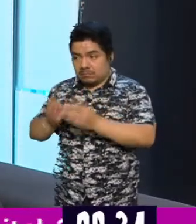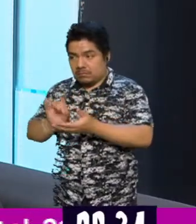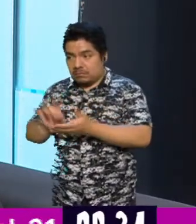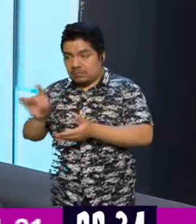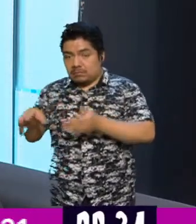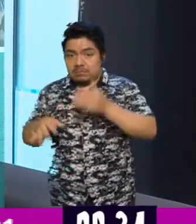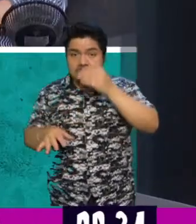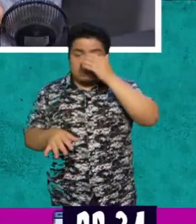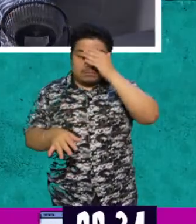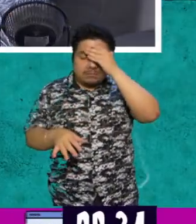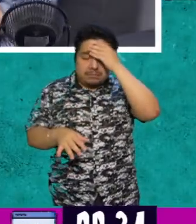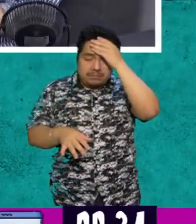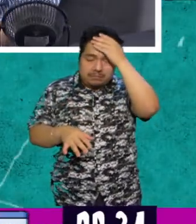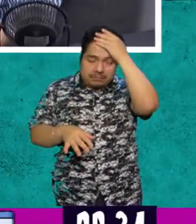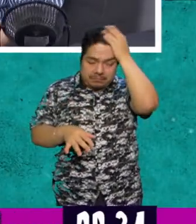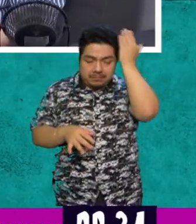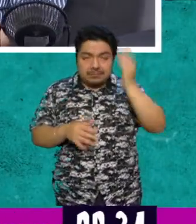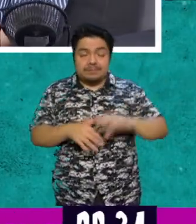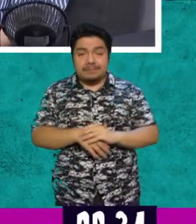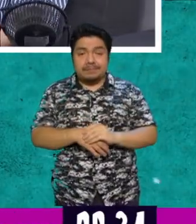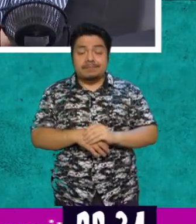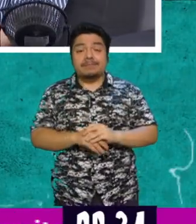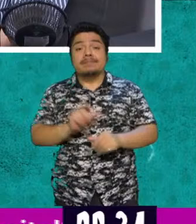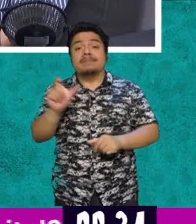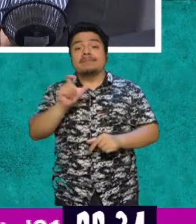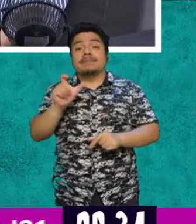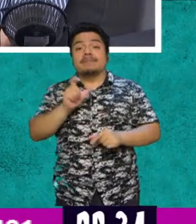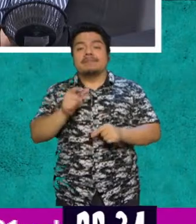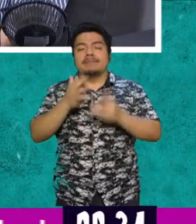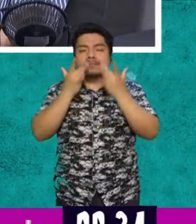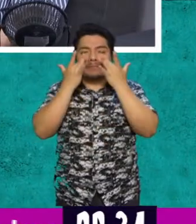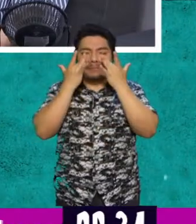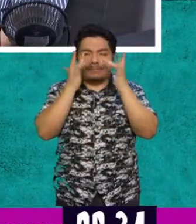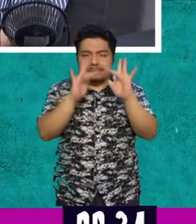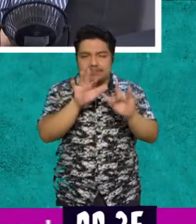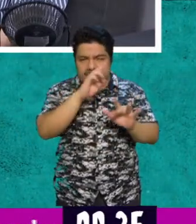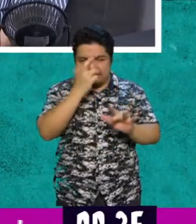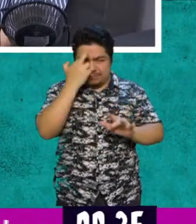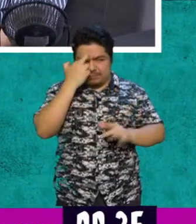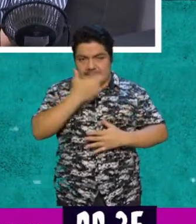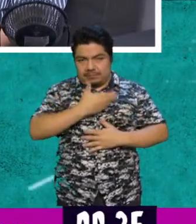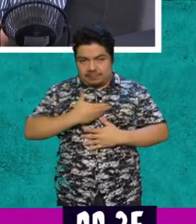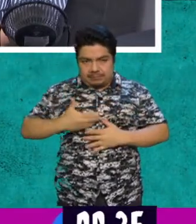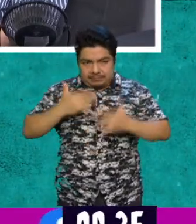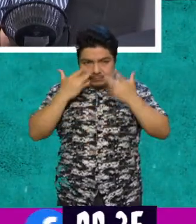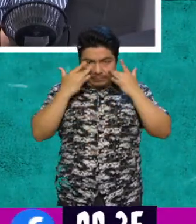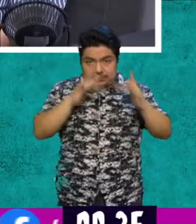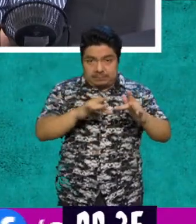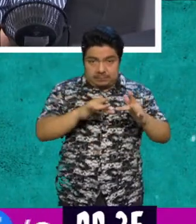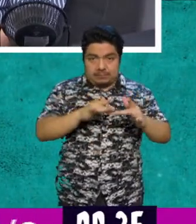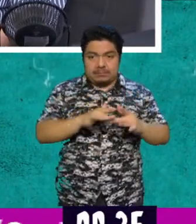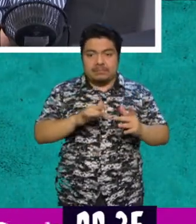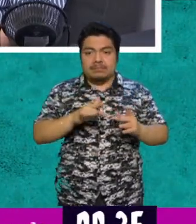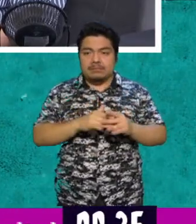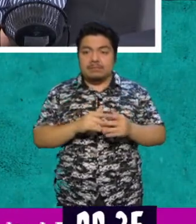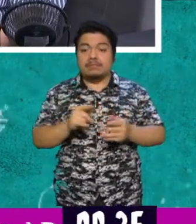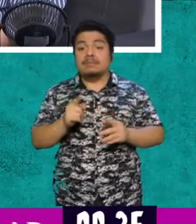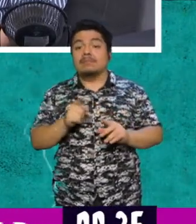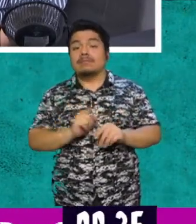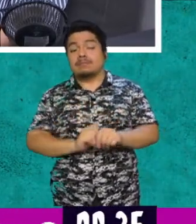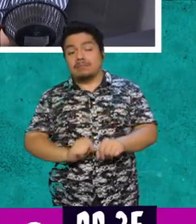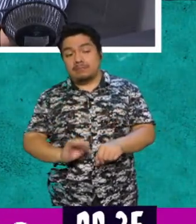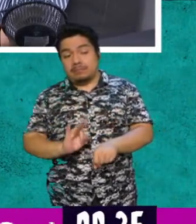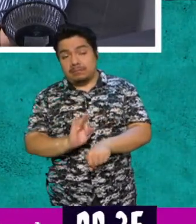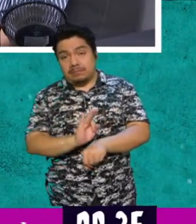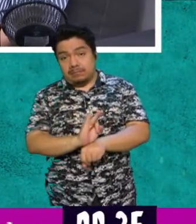WhatsApp? No, pero además justo en el momento en que acababa de renunciar el presidente Que lo habían querido sí, proteger. que lo